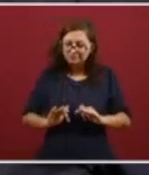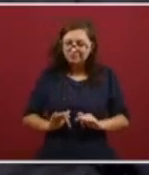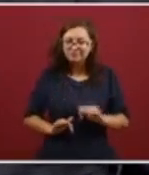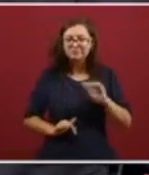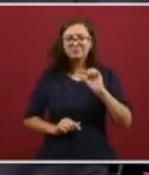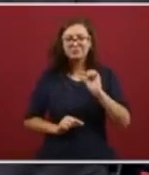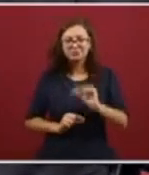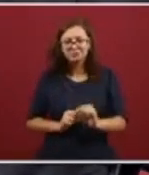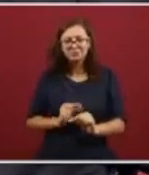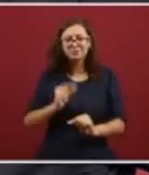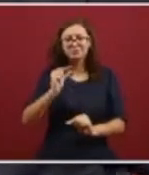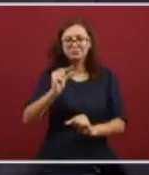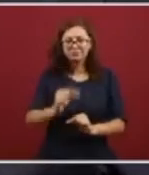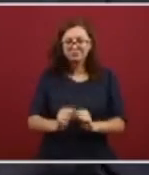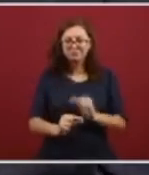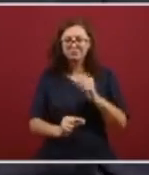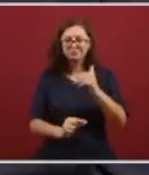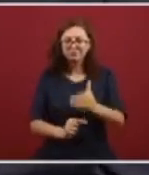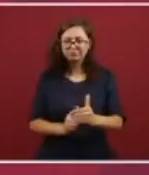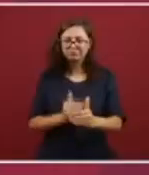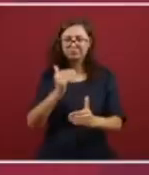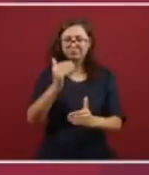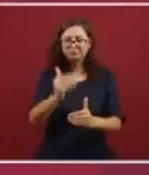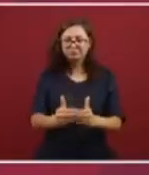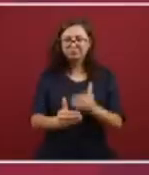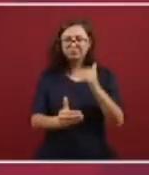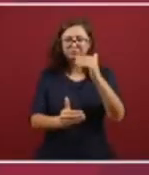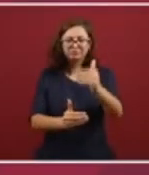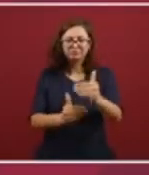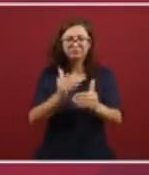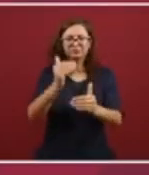paso a paso para no